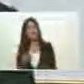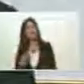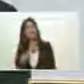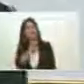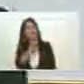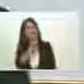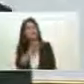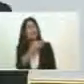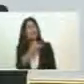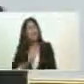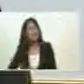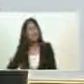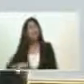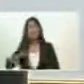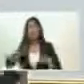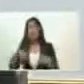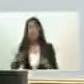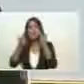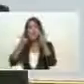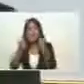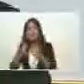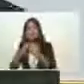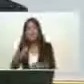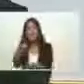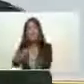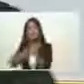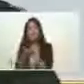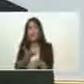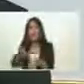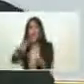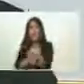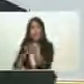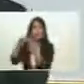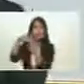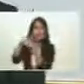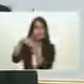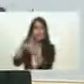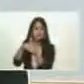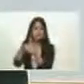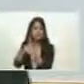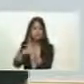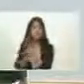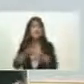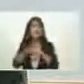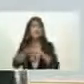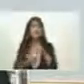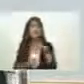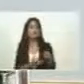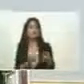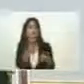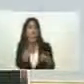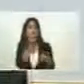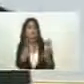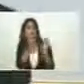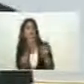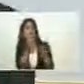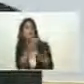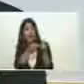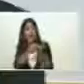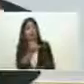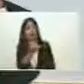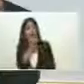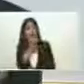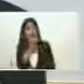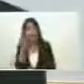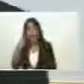las consecuencias económicas son cada día peores, porque el modelo se ha equivocado, el modelo es erróneo, y ahí están las